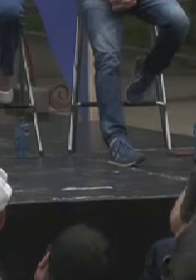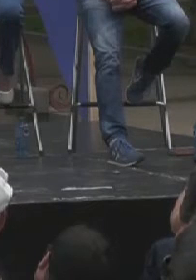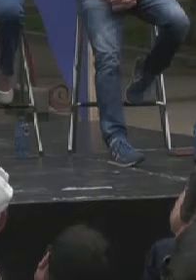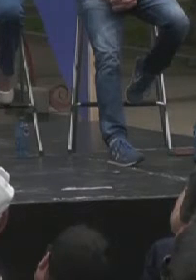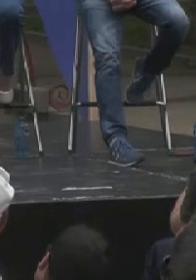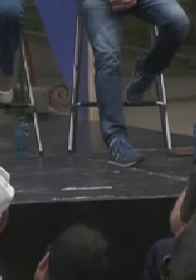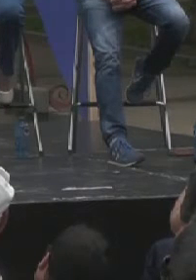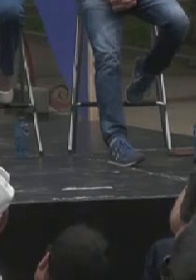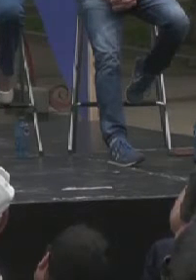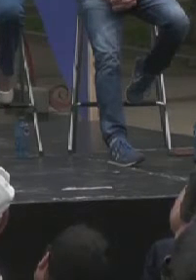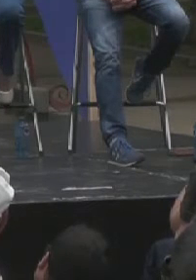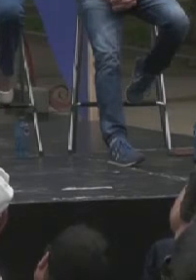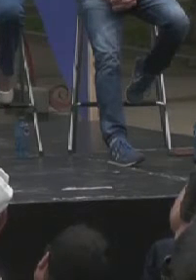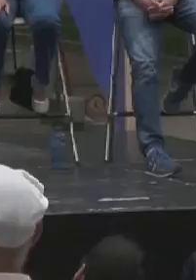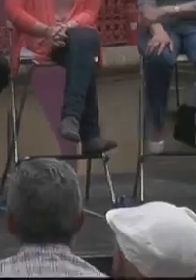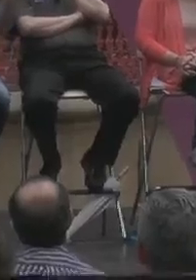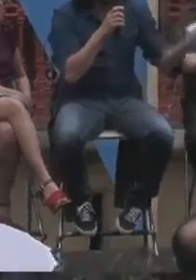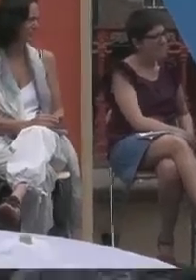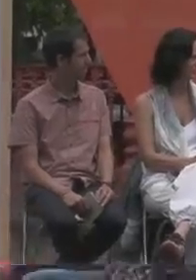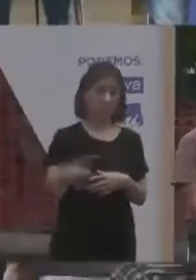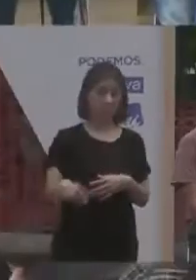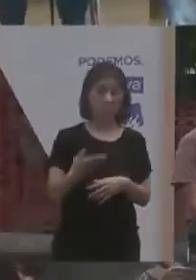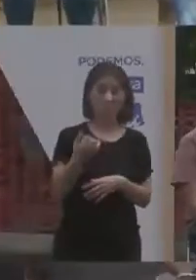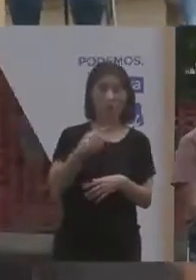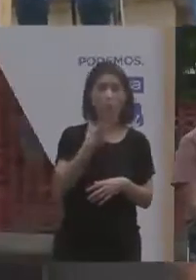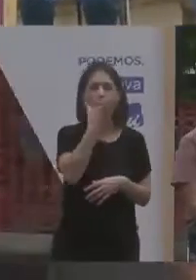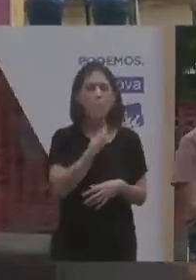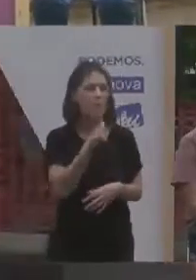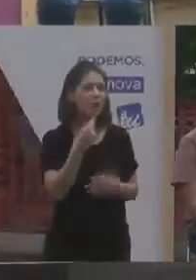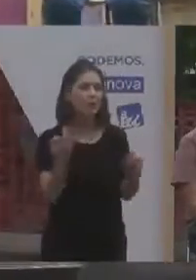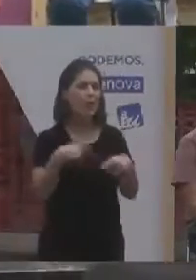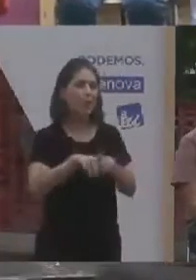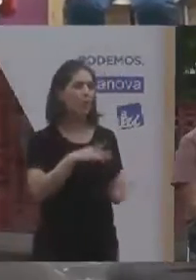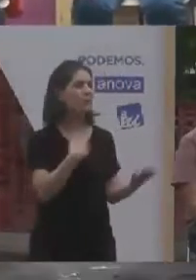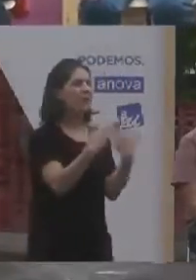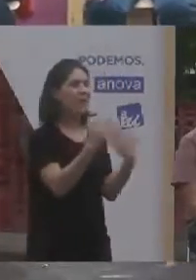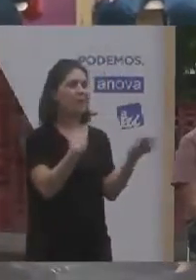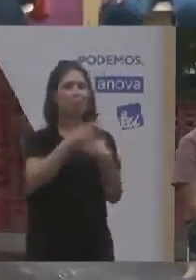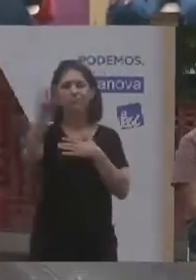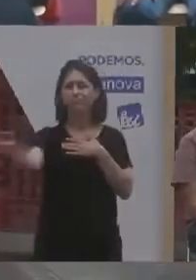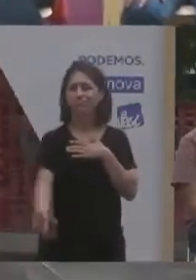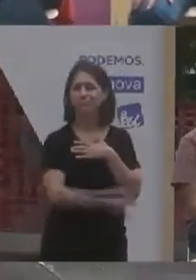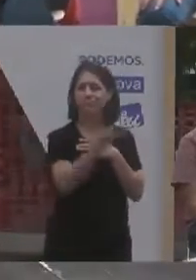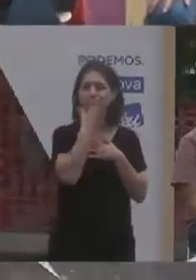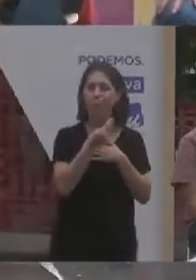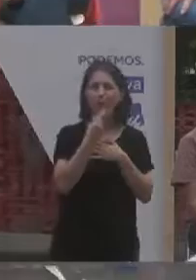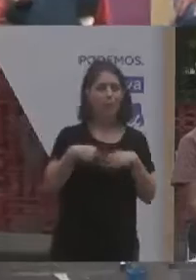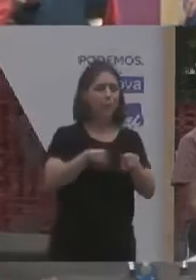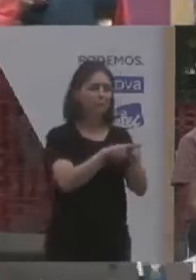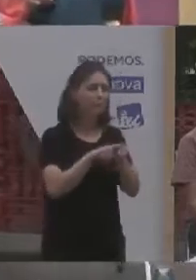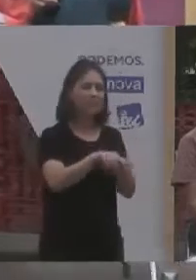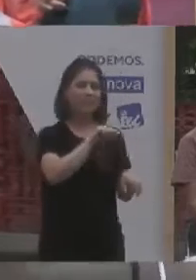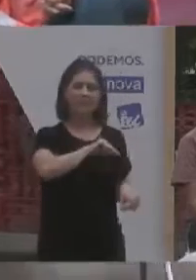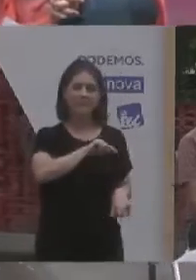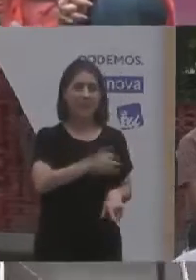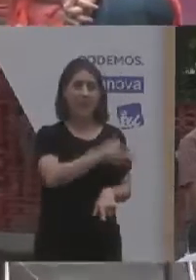hai que decirlle o que te perdes, Baltar, o bonito que é ter relacións de todo tipo, fraternais, sentimentais